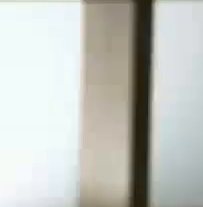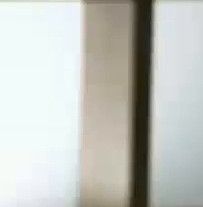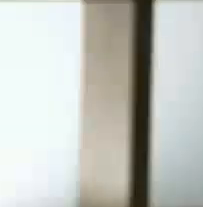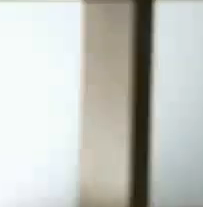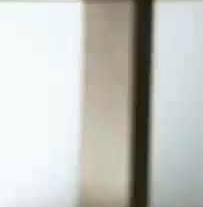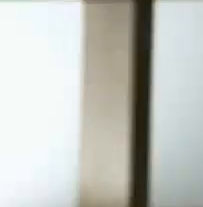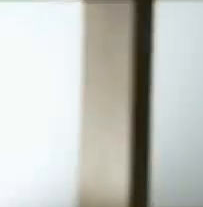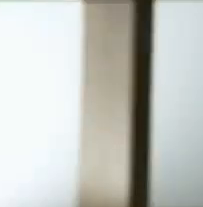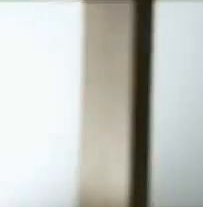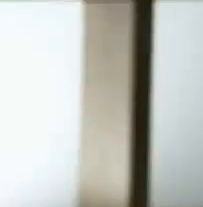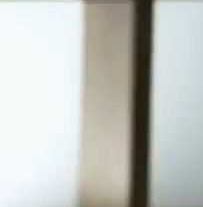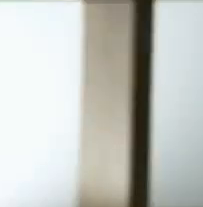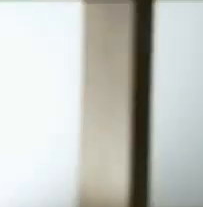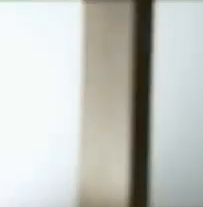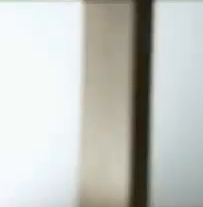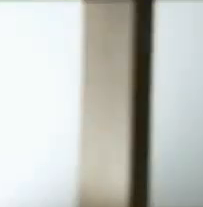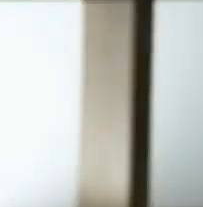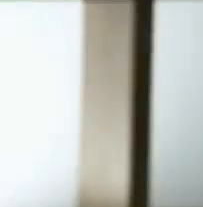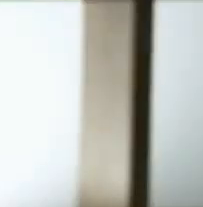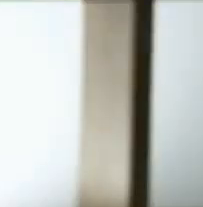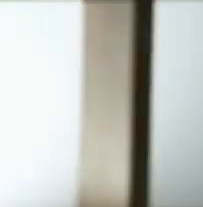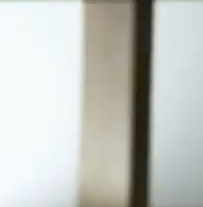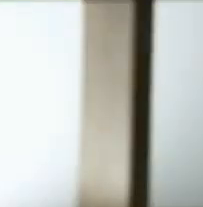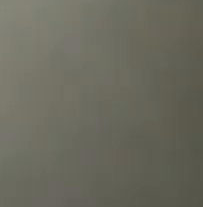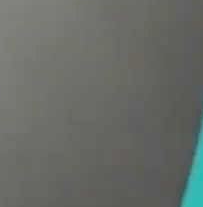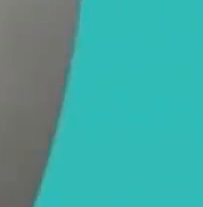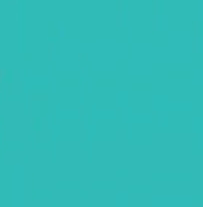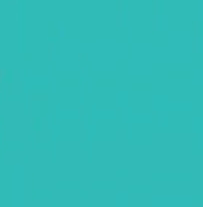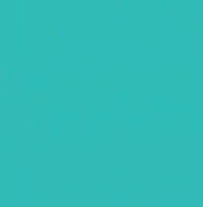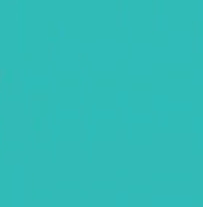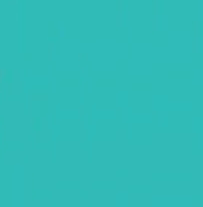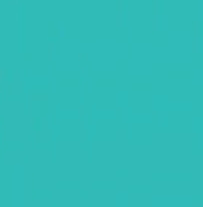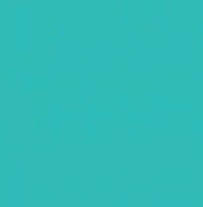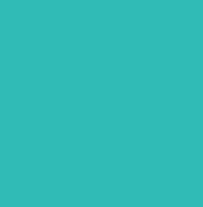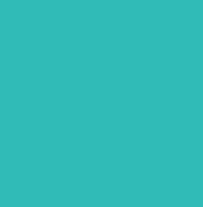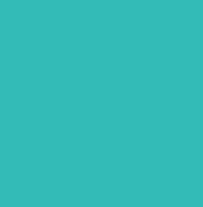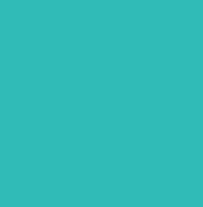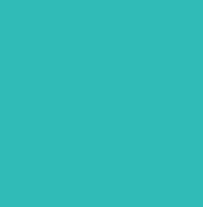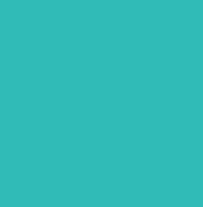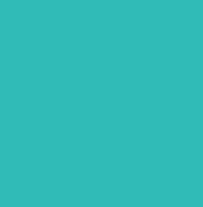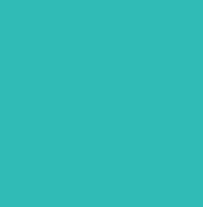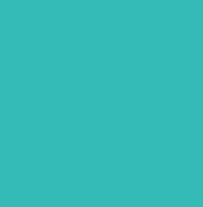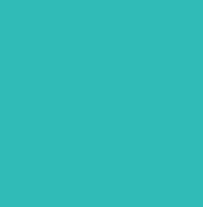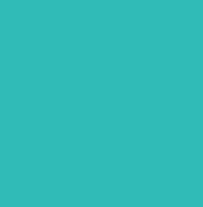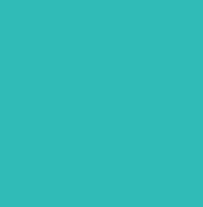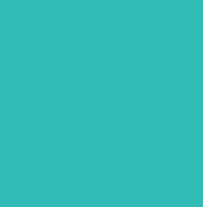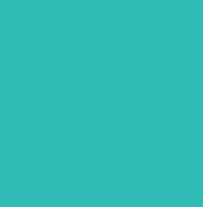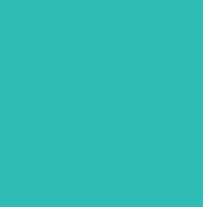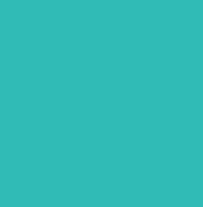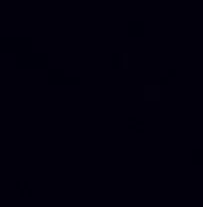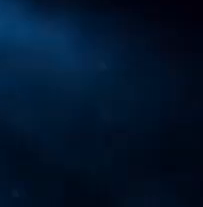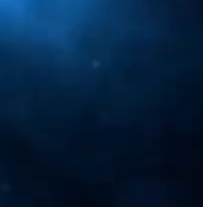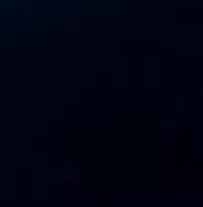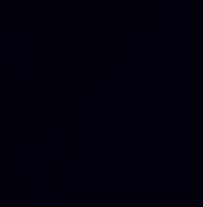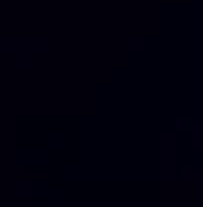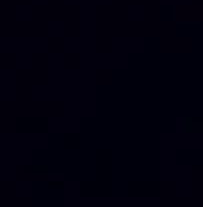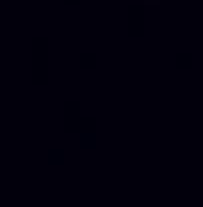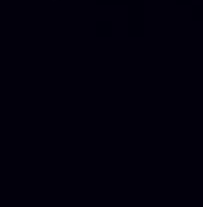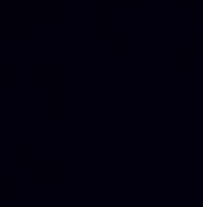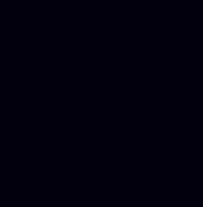ellas siguen viviendo situaciones de esclavitud. Los lunes a las 9 de la noche, solo en